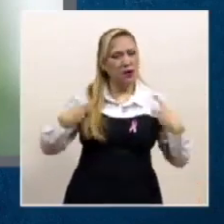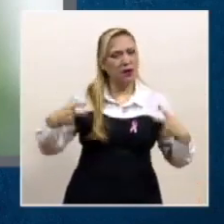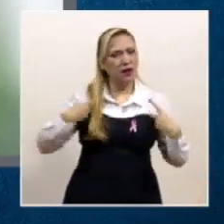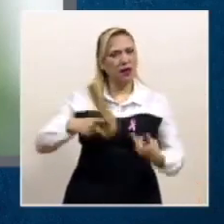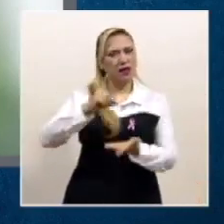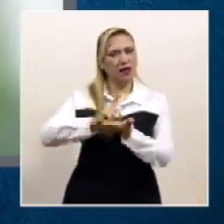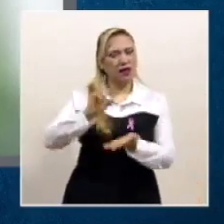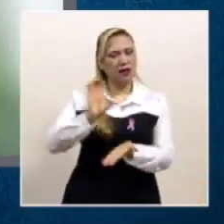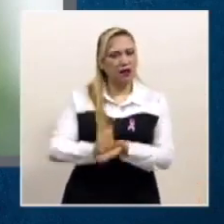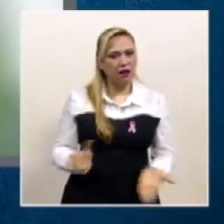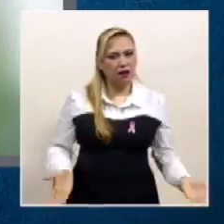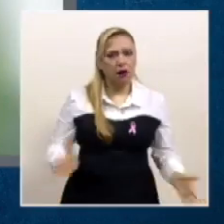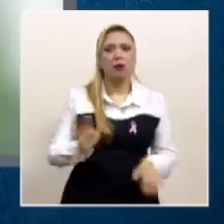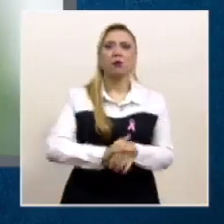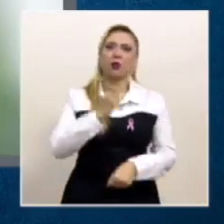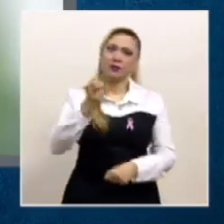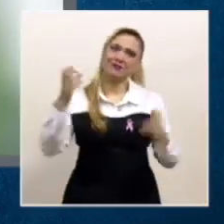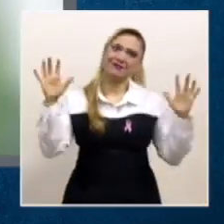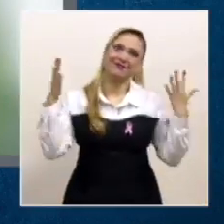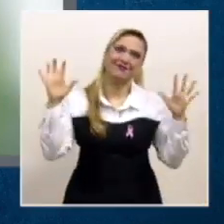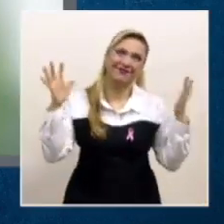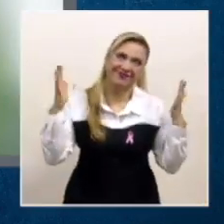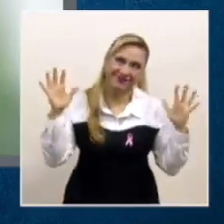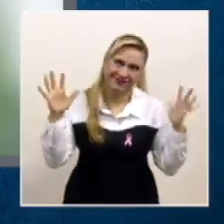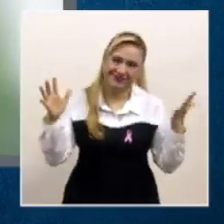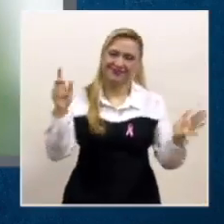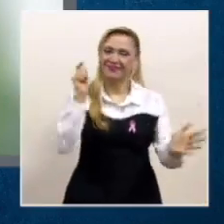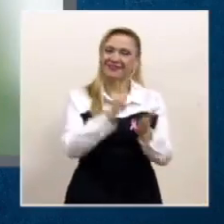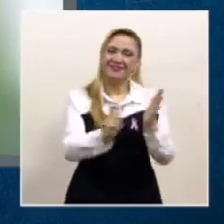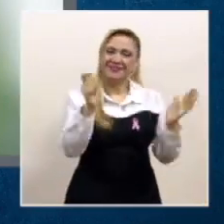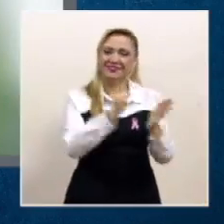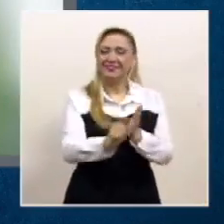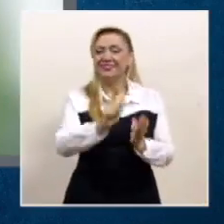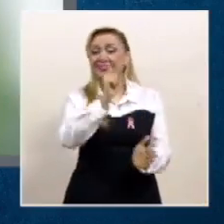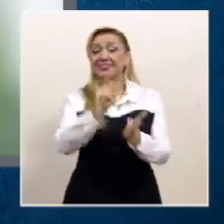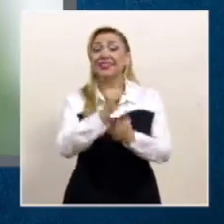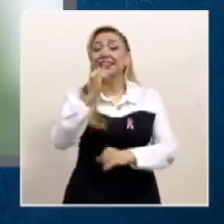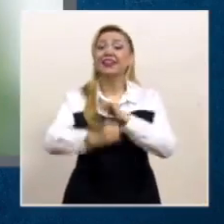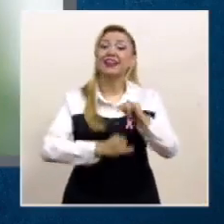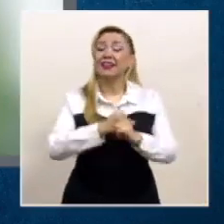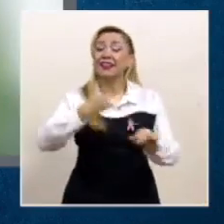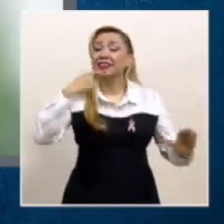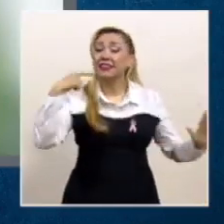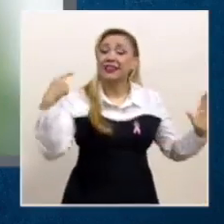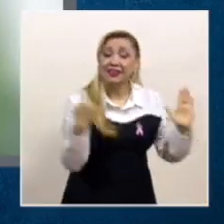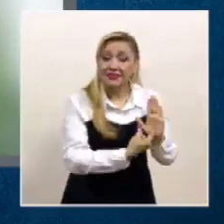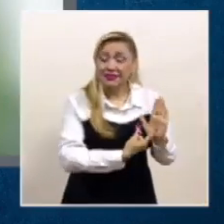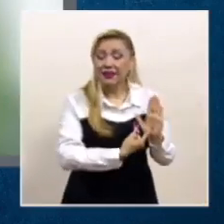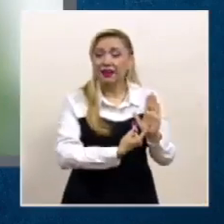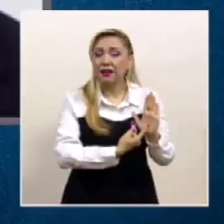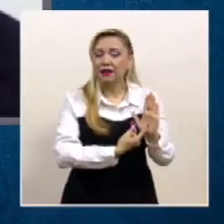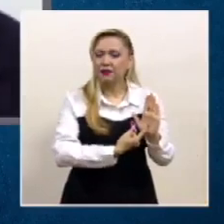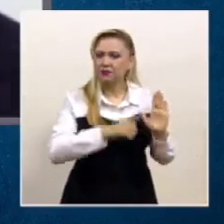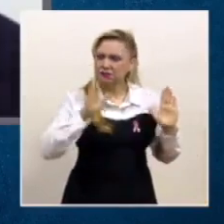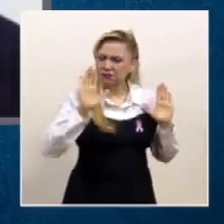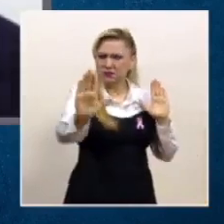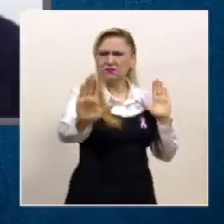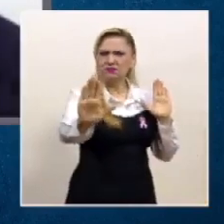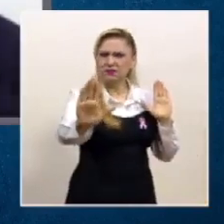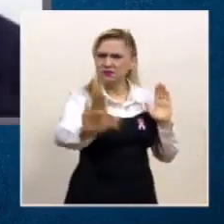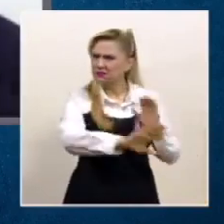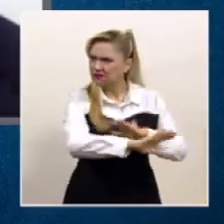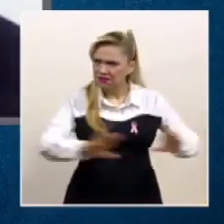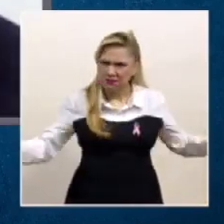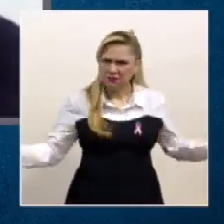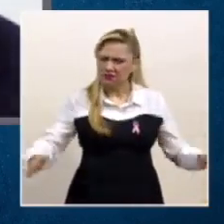discapacidad. Por eso celebramos que cuando se redactó la convención, se estableció el atacar de